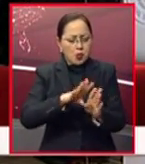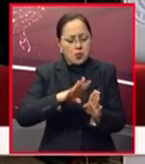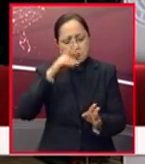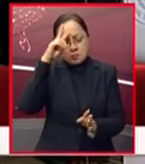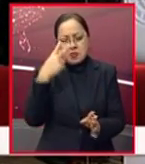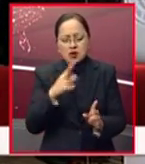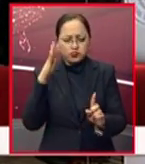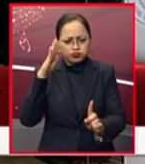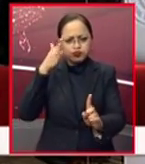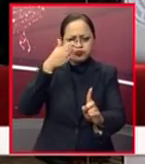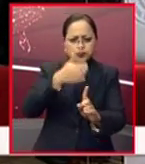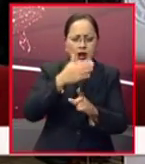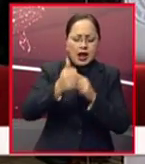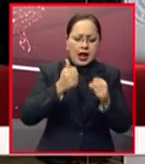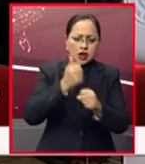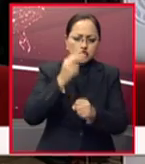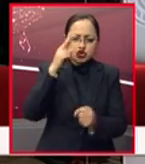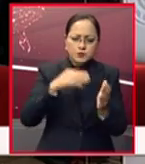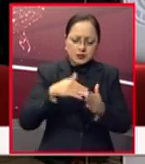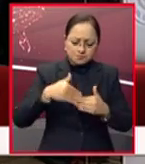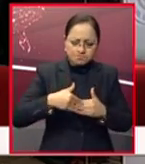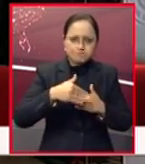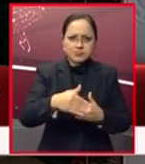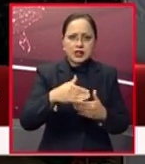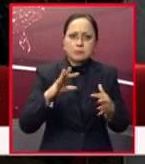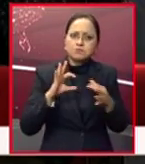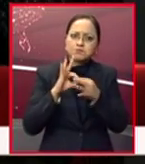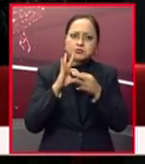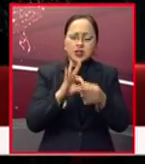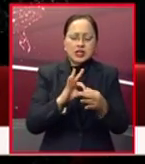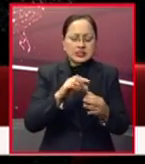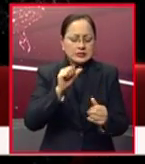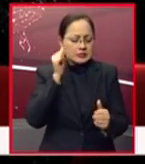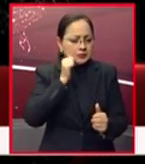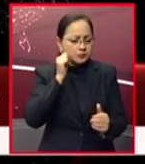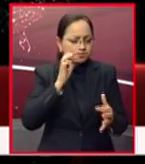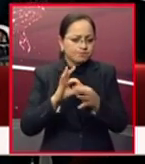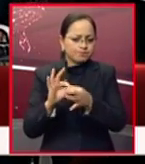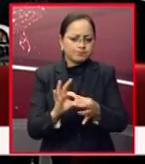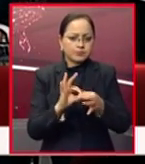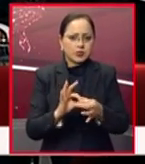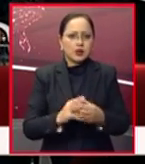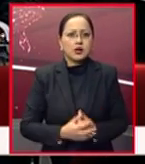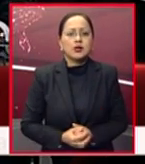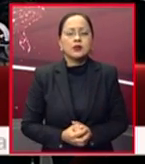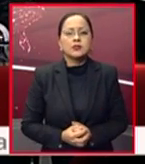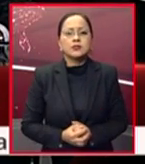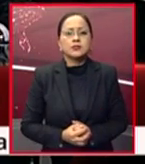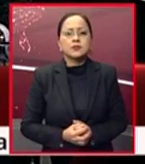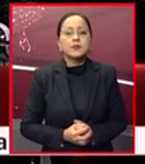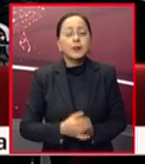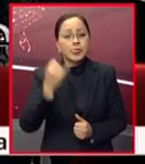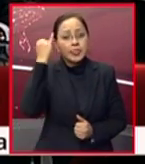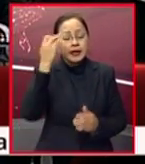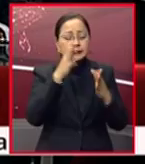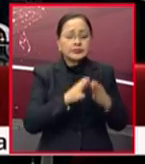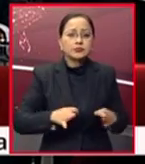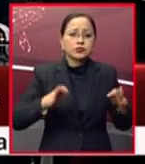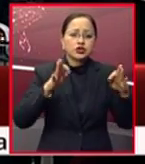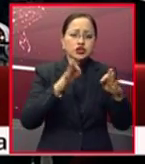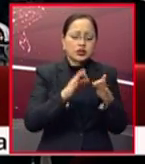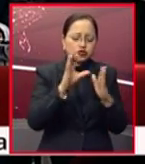XXI bajo el escenario de la pluralidad y la correlación de fuerzas. Los principios esenciales de